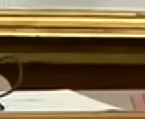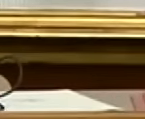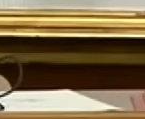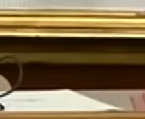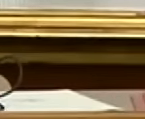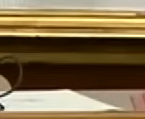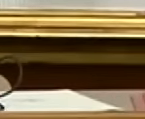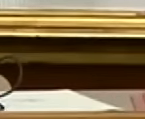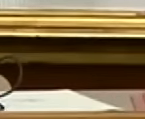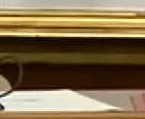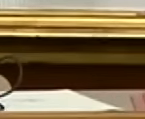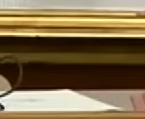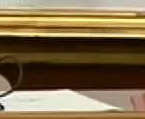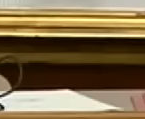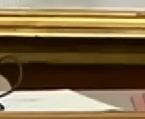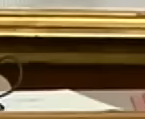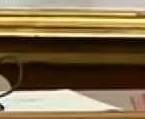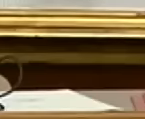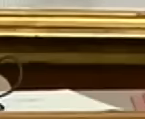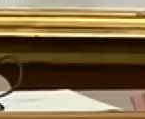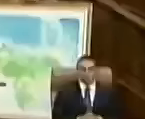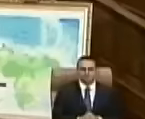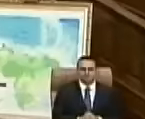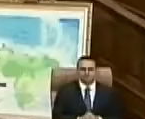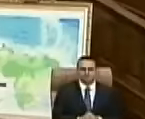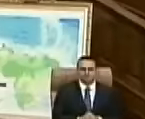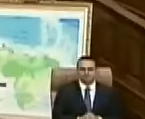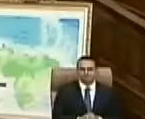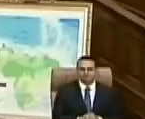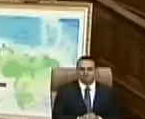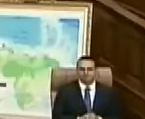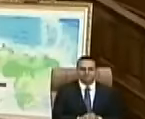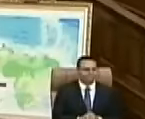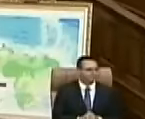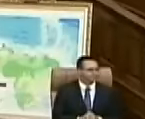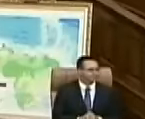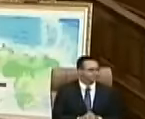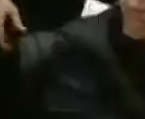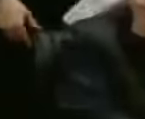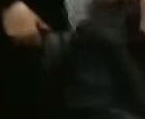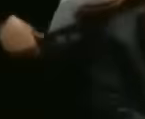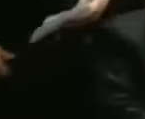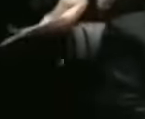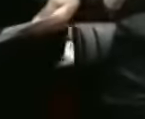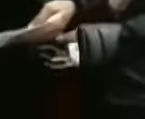presentar el listado ante la Asamblea Nacional. Suba, por favor, diputado Campos.